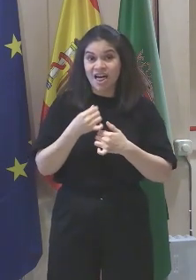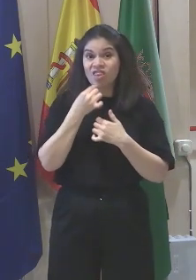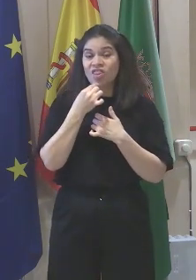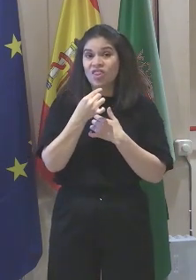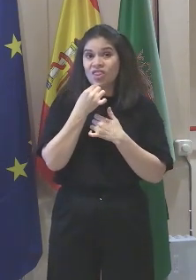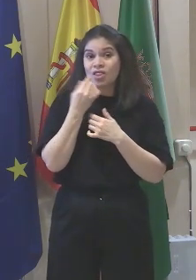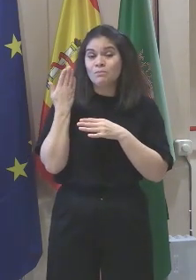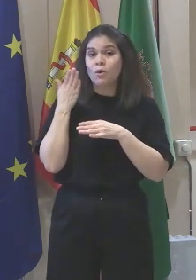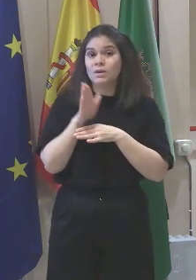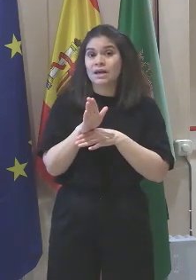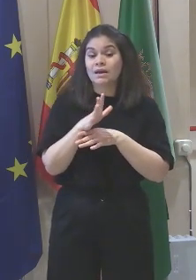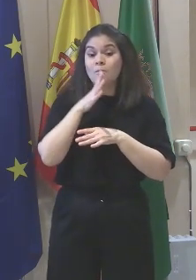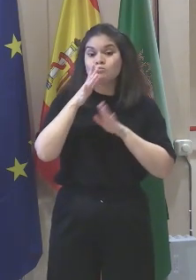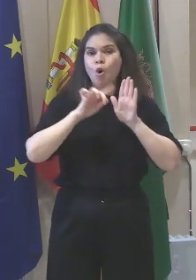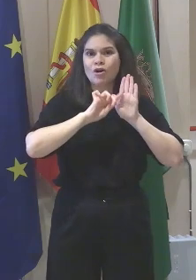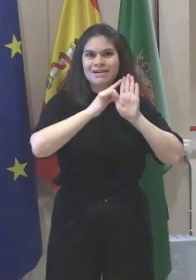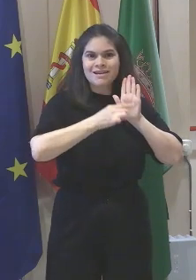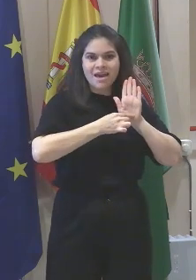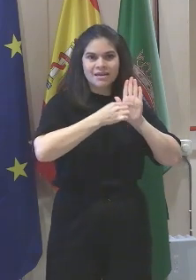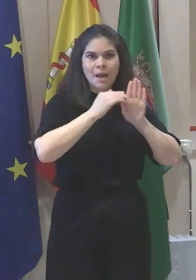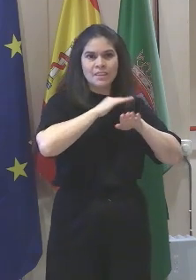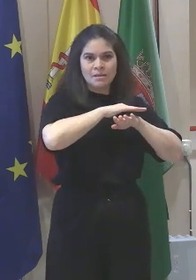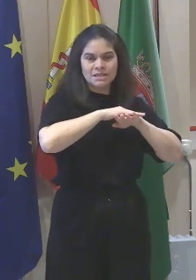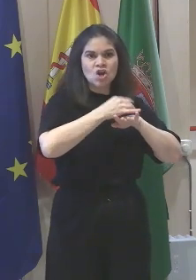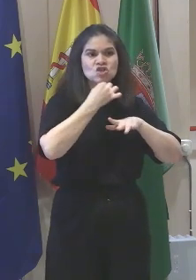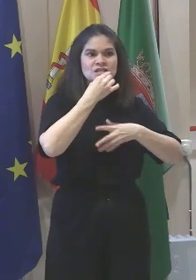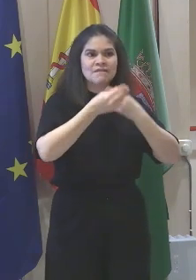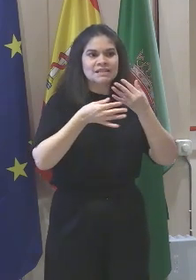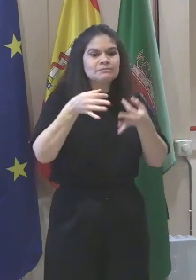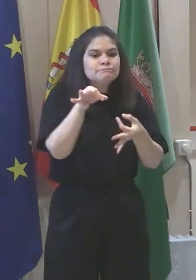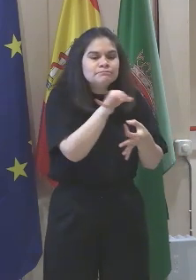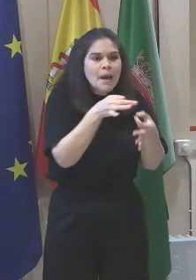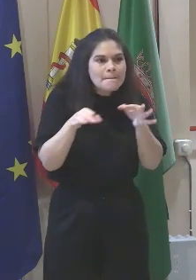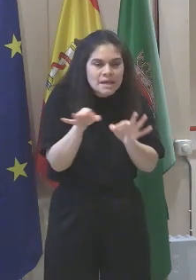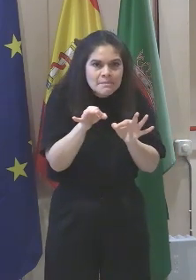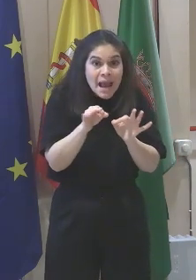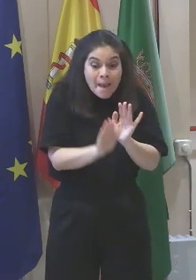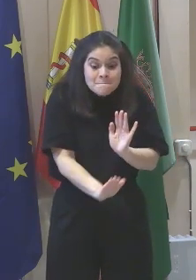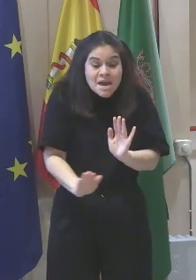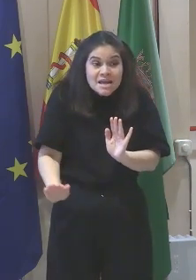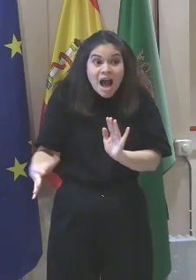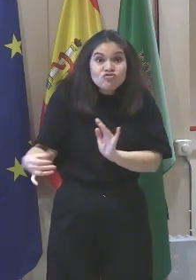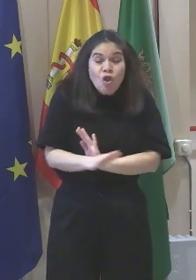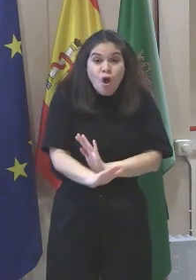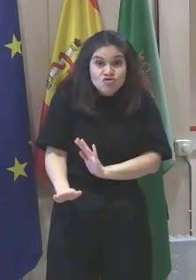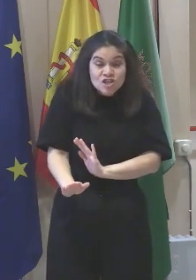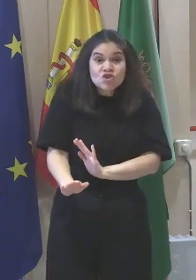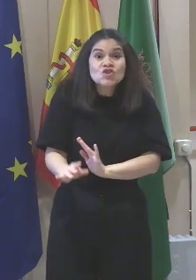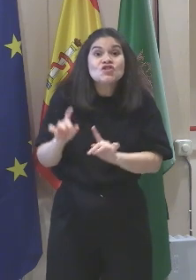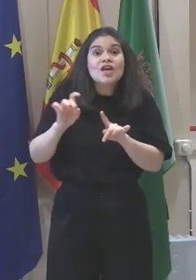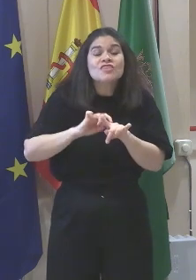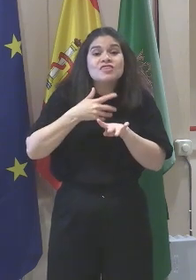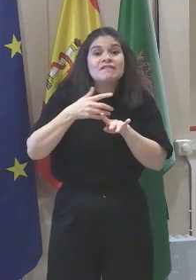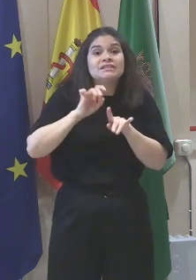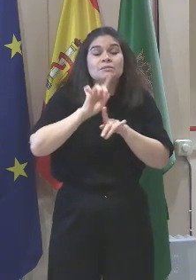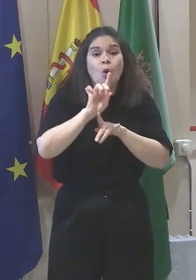publica que por ley ministerial se va a hacer screening en pediatría a todos los niños en Italia de diabetes tipo 1 y de